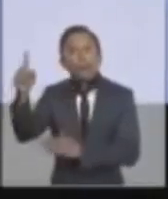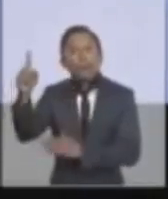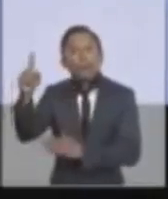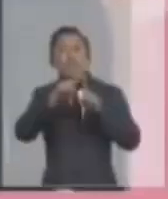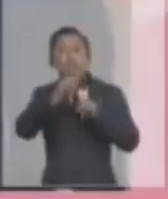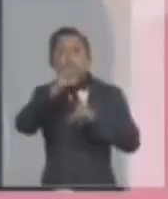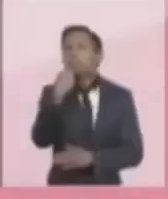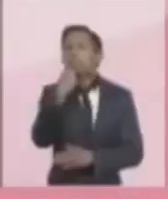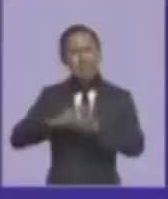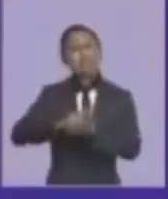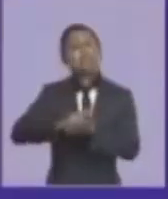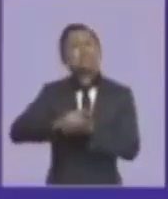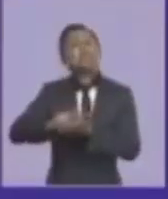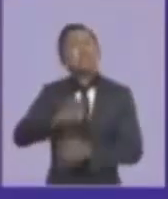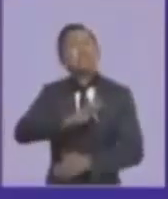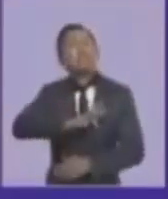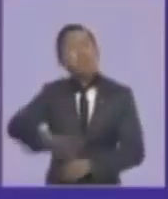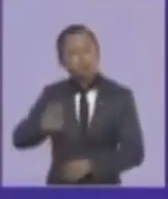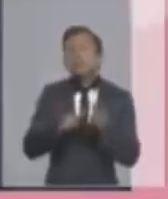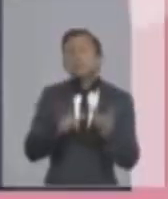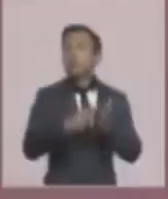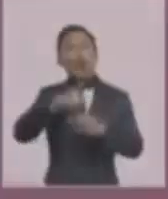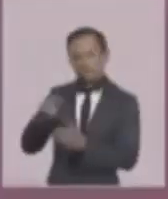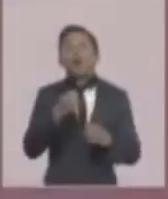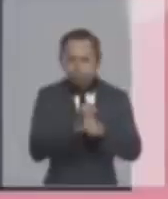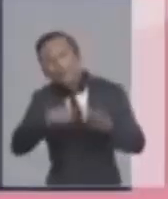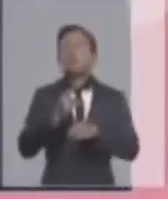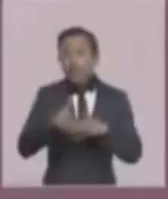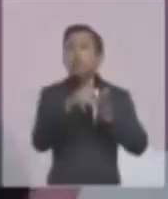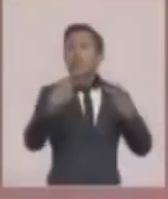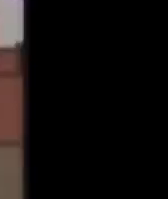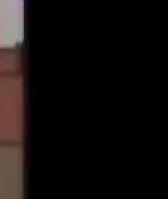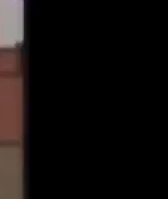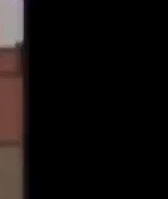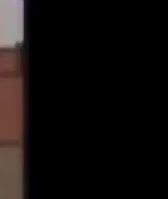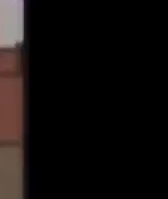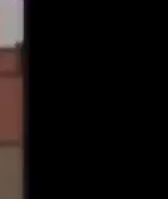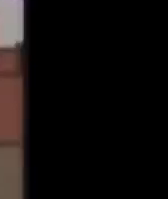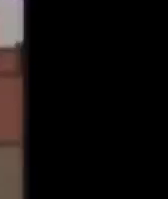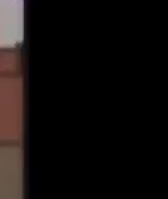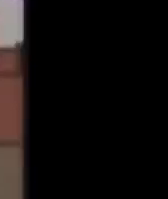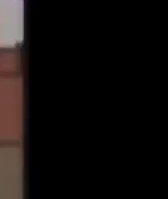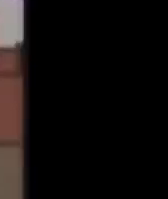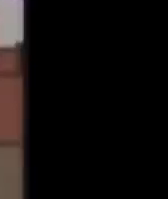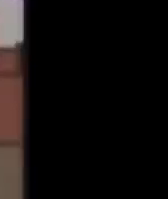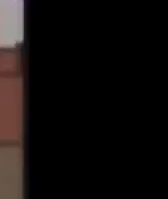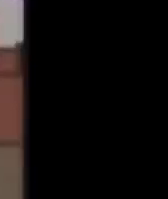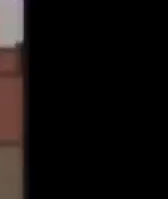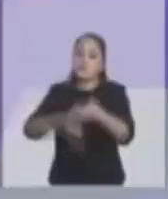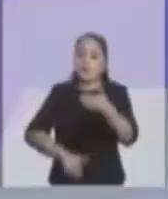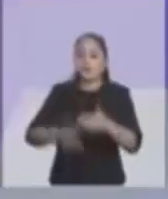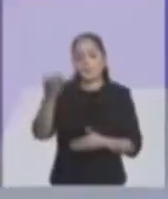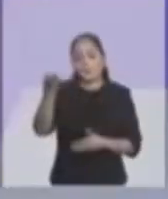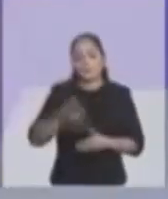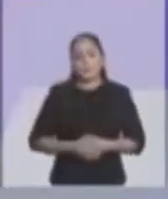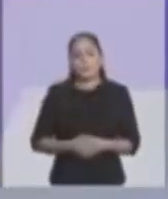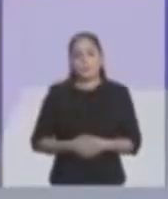qué tamaño fue la polla que te... Basta con tus mamadas, hijo de tu puta madre. ¿Ok?